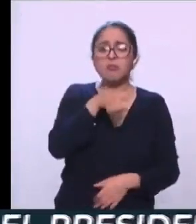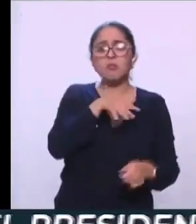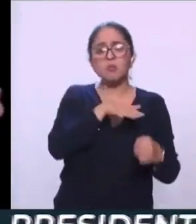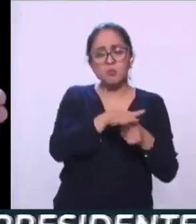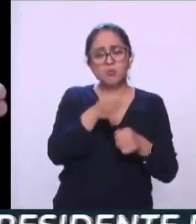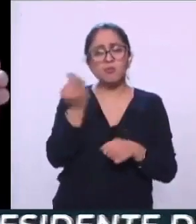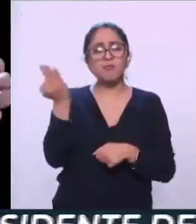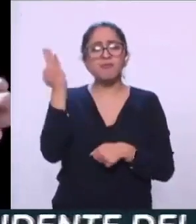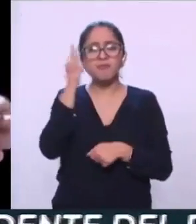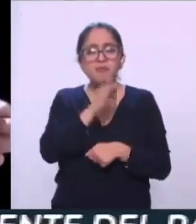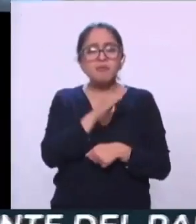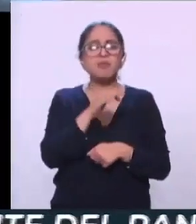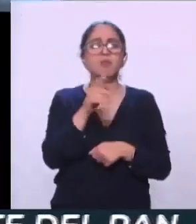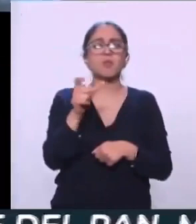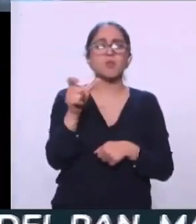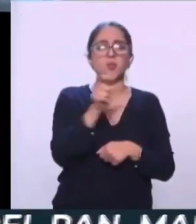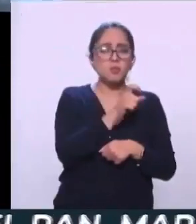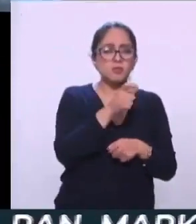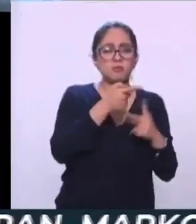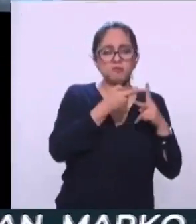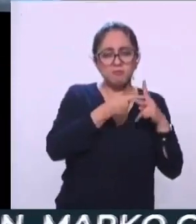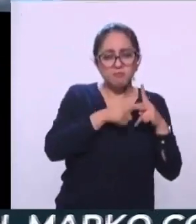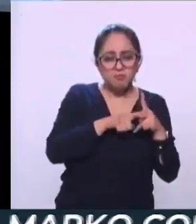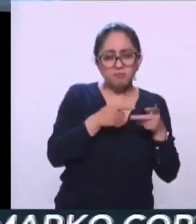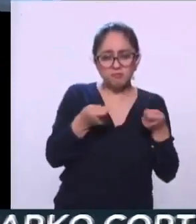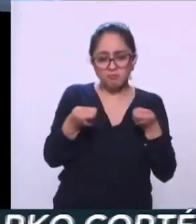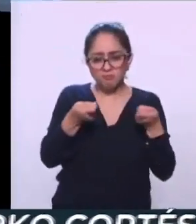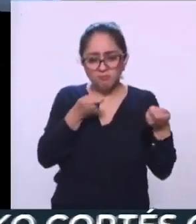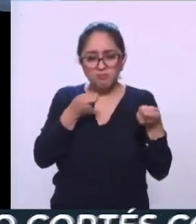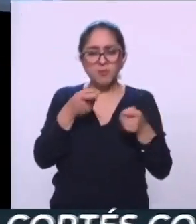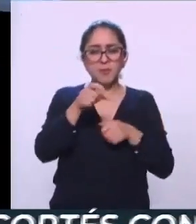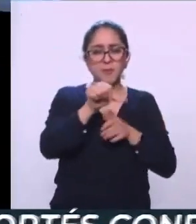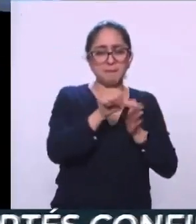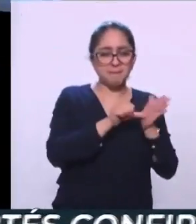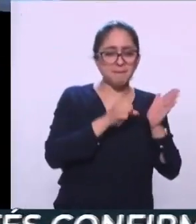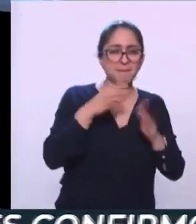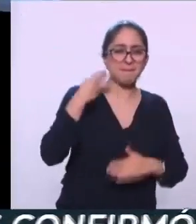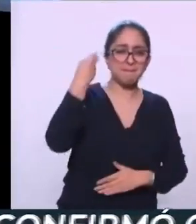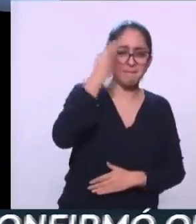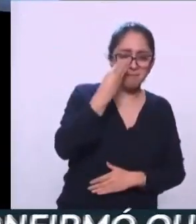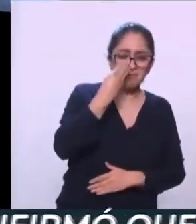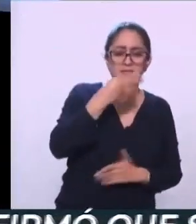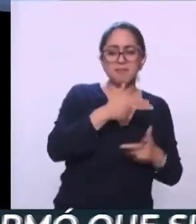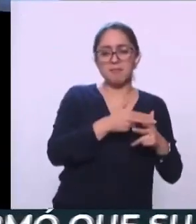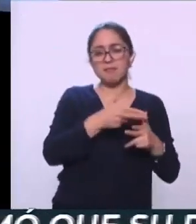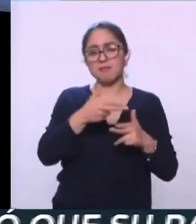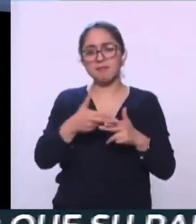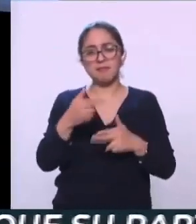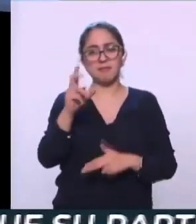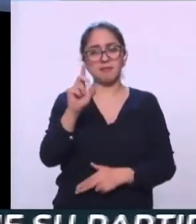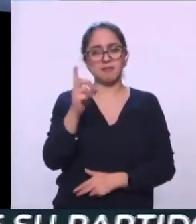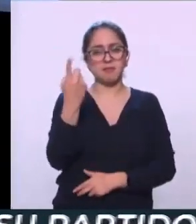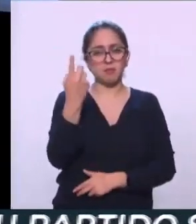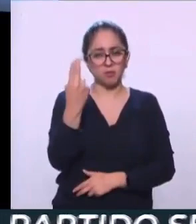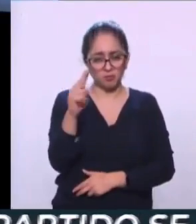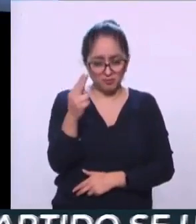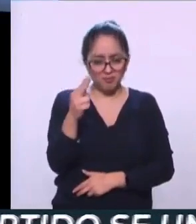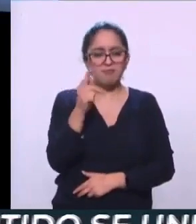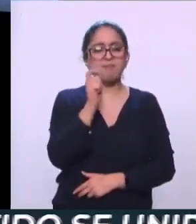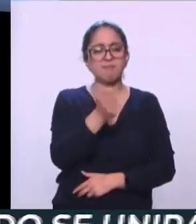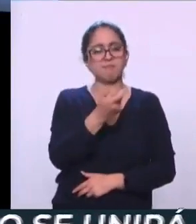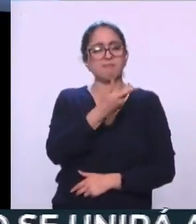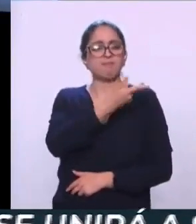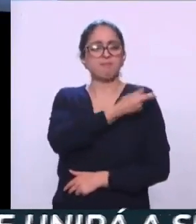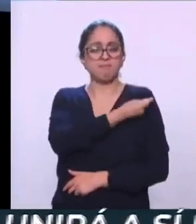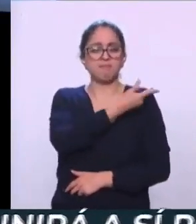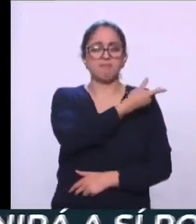falsas desde que empezamos el monitoreo en marzo hasta el 30 de noviembre de las vacunas contra